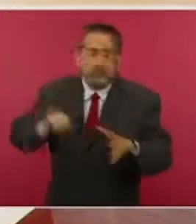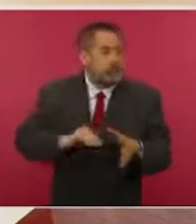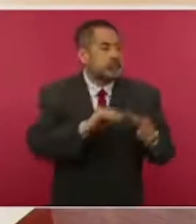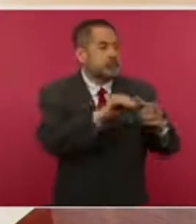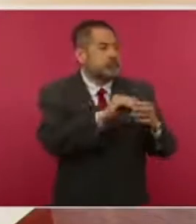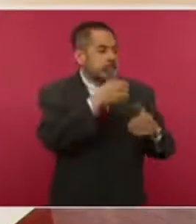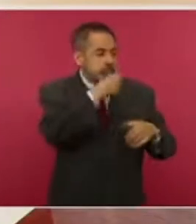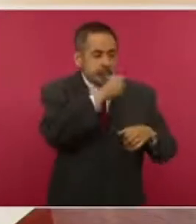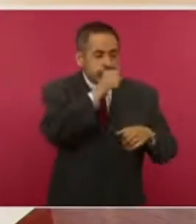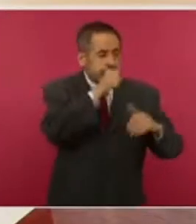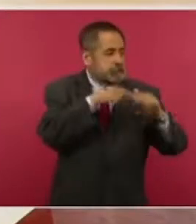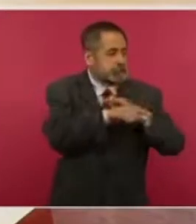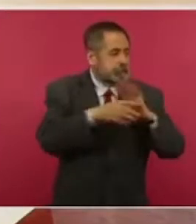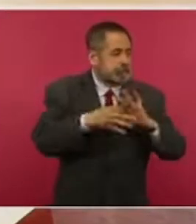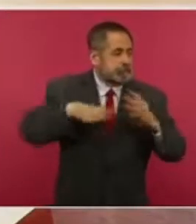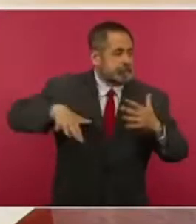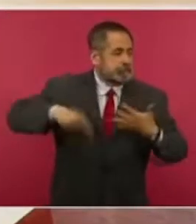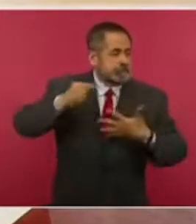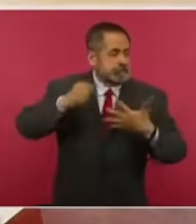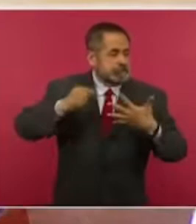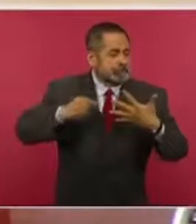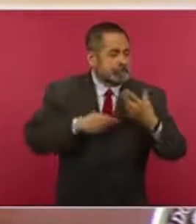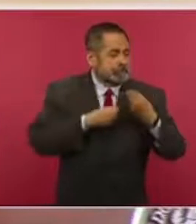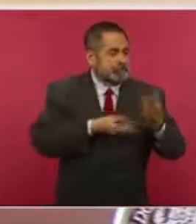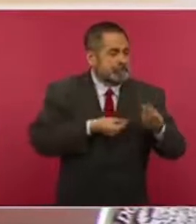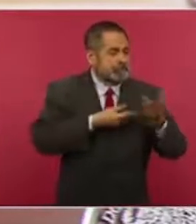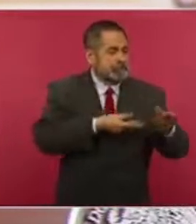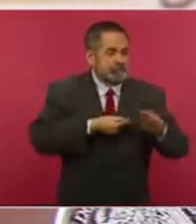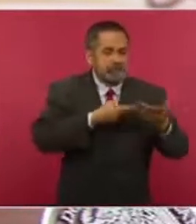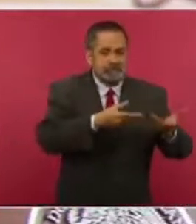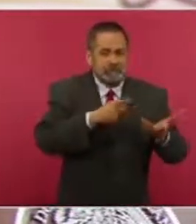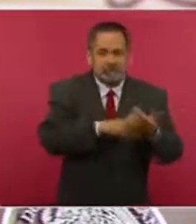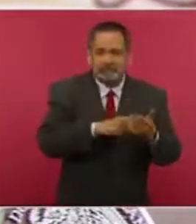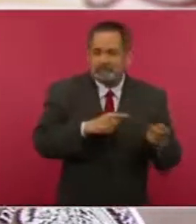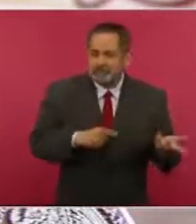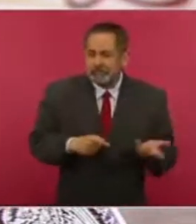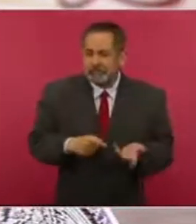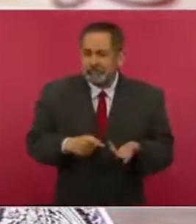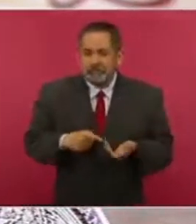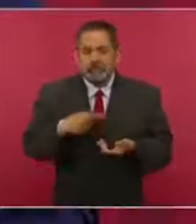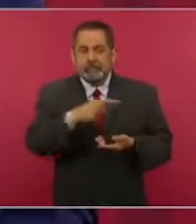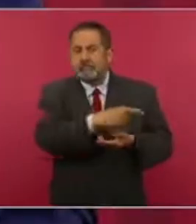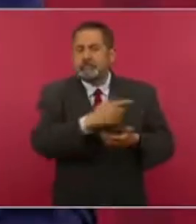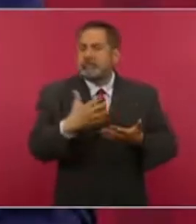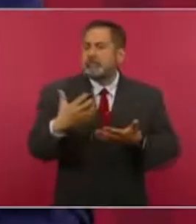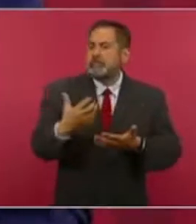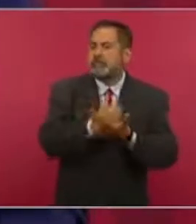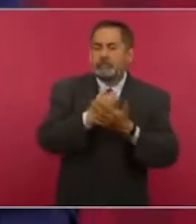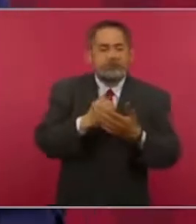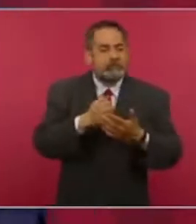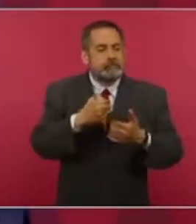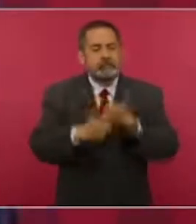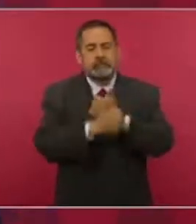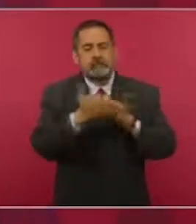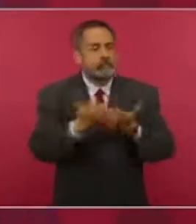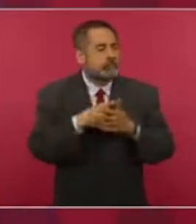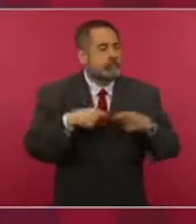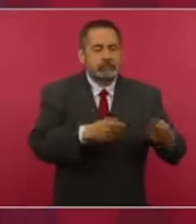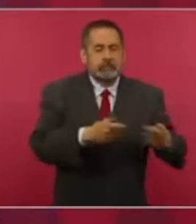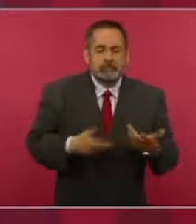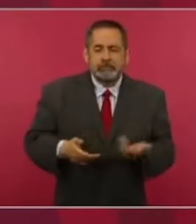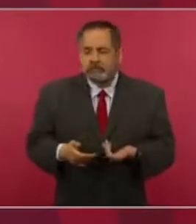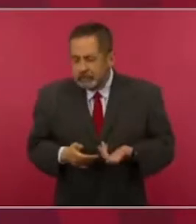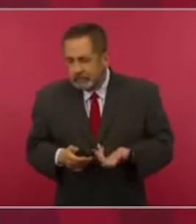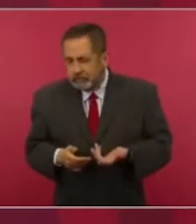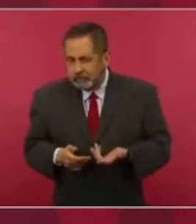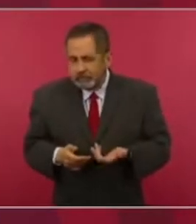particular que participa en una licitación y también, de pura